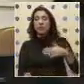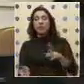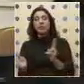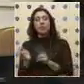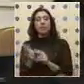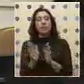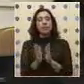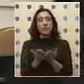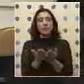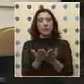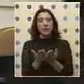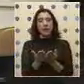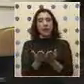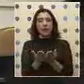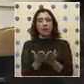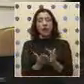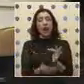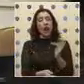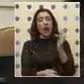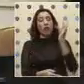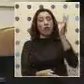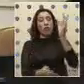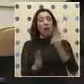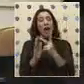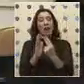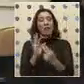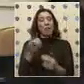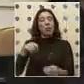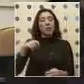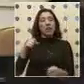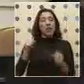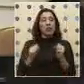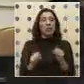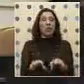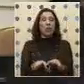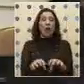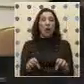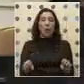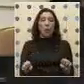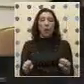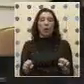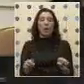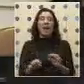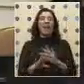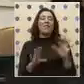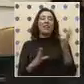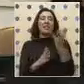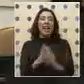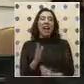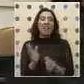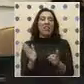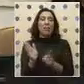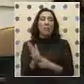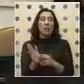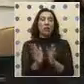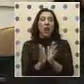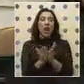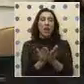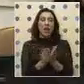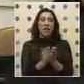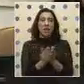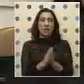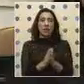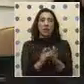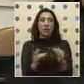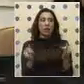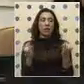el impuesto al libro en una futura reforma o en el Senado se pueda llegar a un acuerdo de tal manera de eliminar el impuesto al libro. De esta